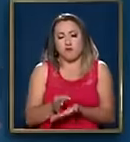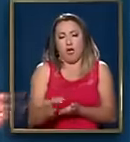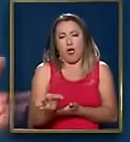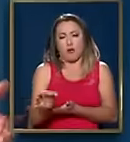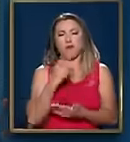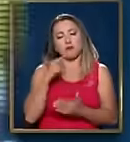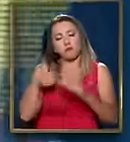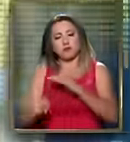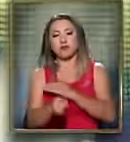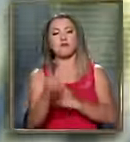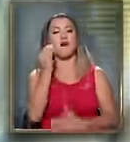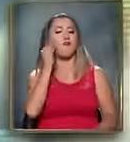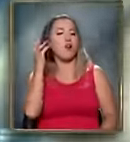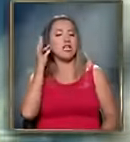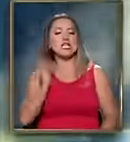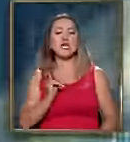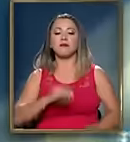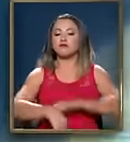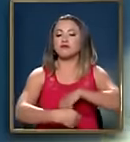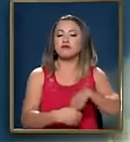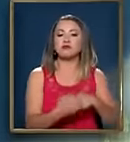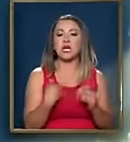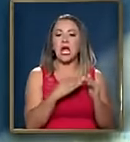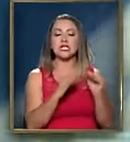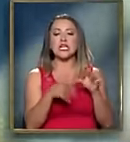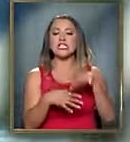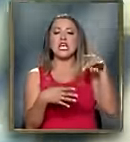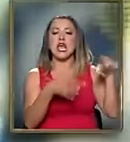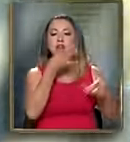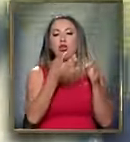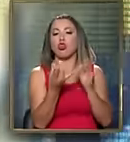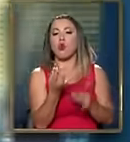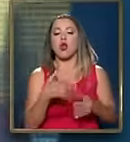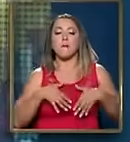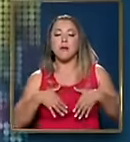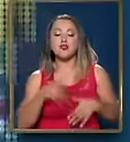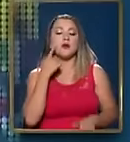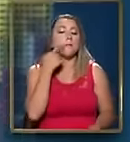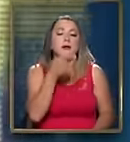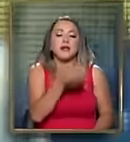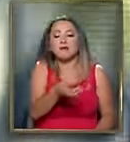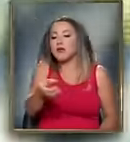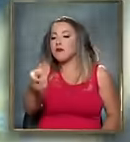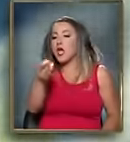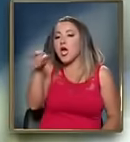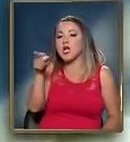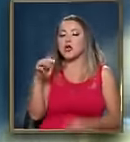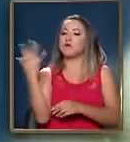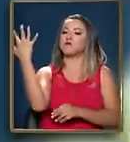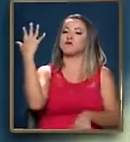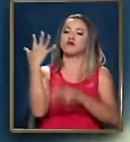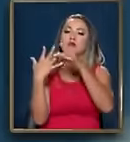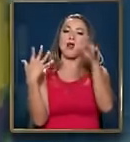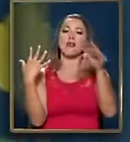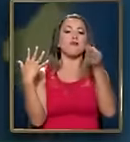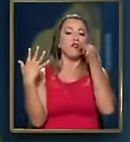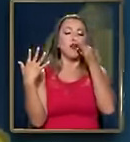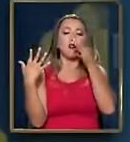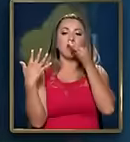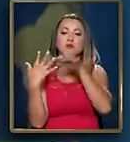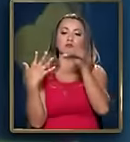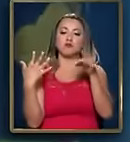abuelita, siempre mi abuelita con los remedios caseros. De repente, no sé, te dolía el pecho y decía, mire, mijito, vaya, ya está el eucalipto, sáquele